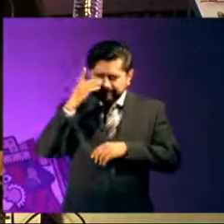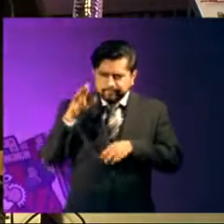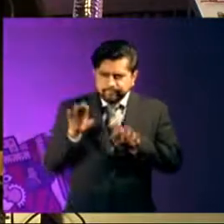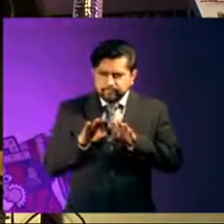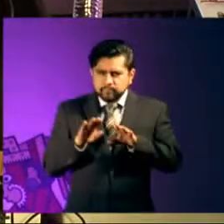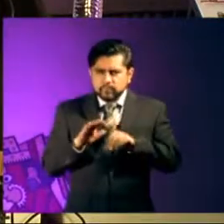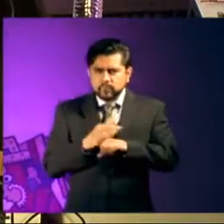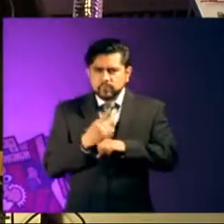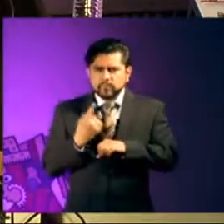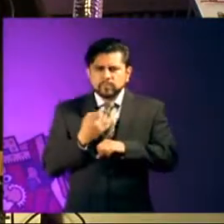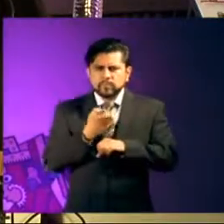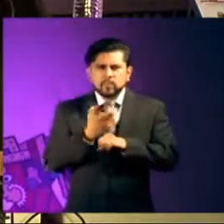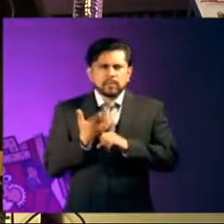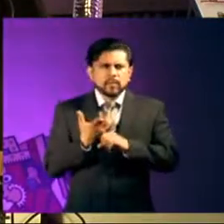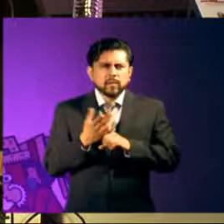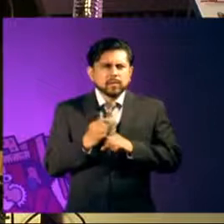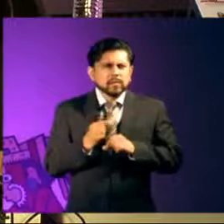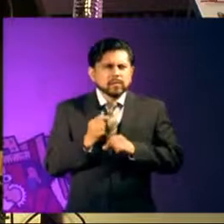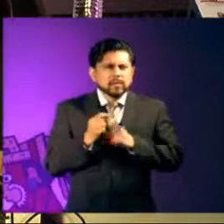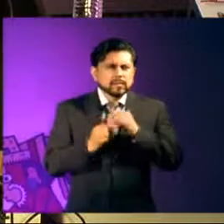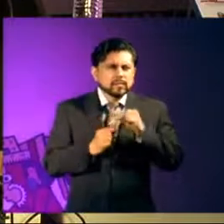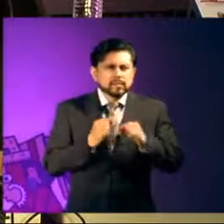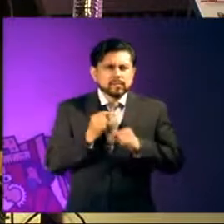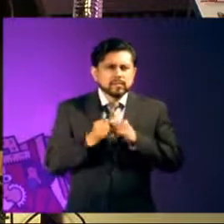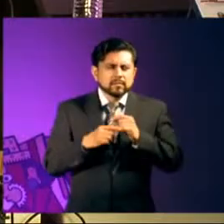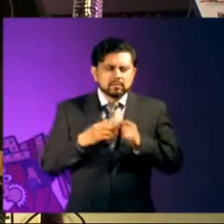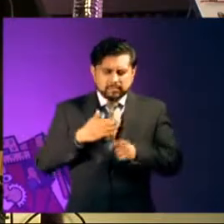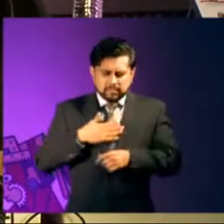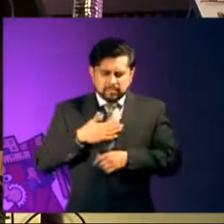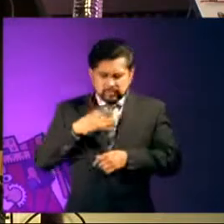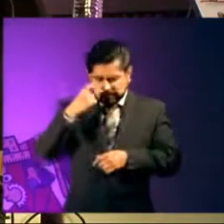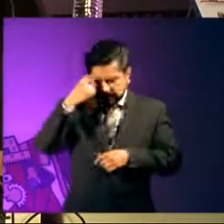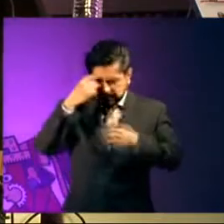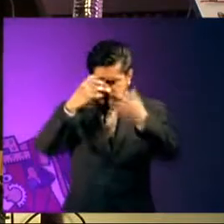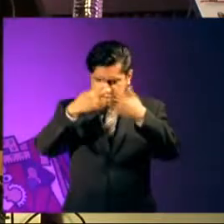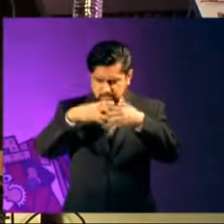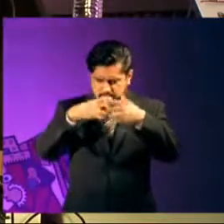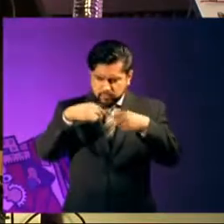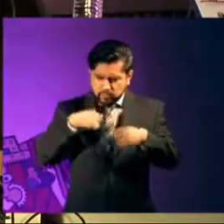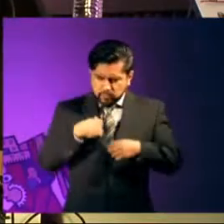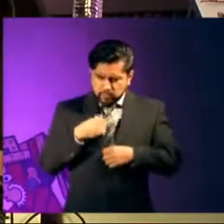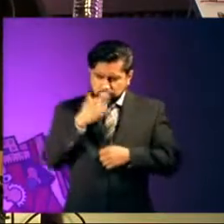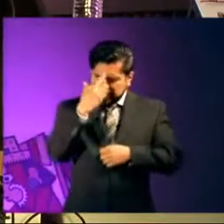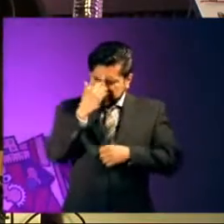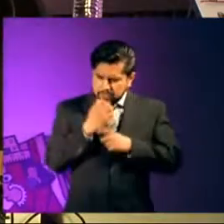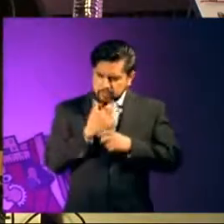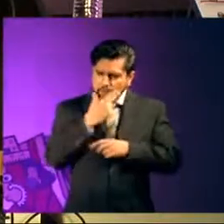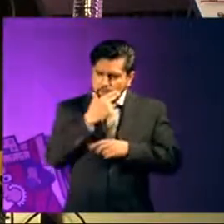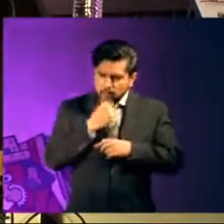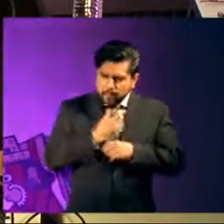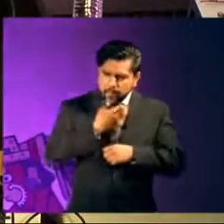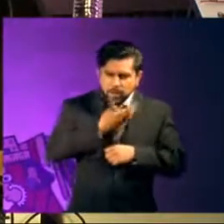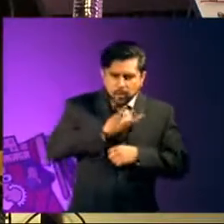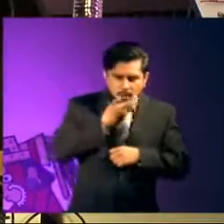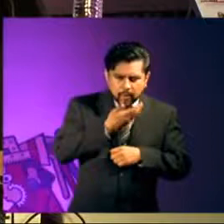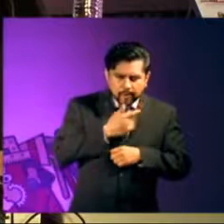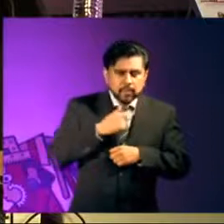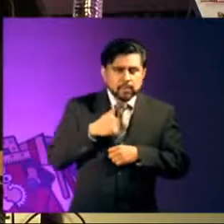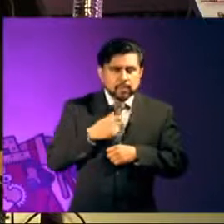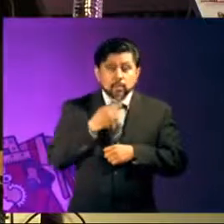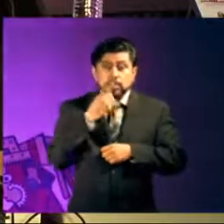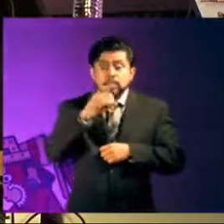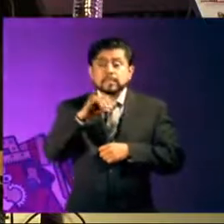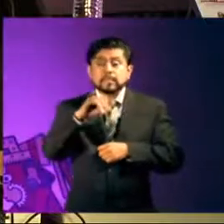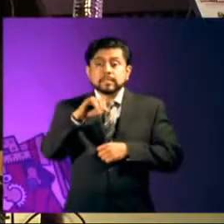de recomendar digamos mi propio cerebro masculino y decir si es mi amigo lo conozco